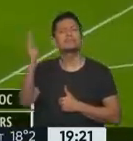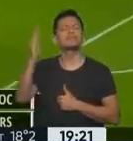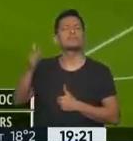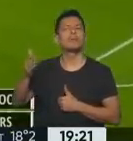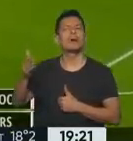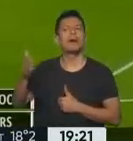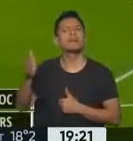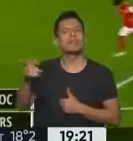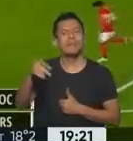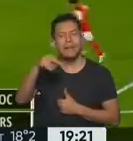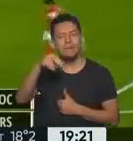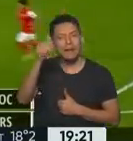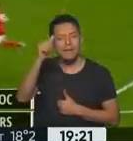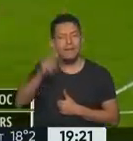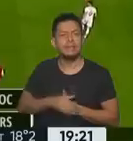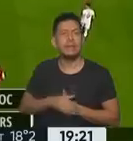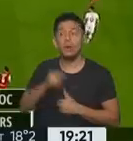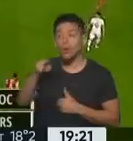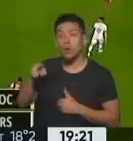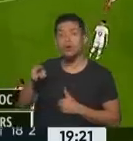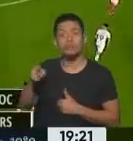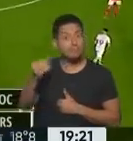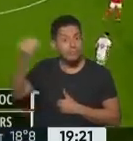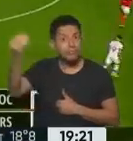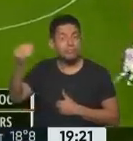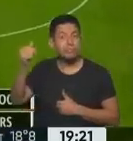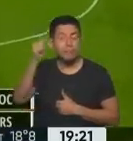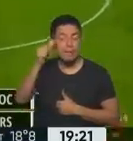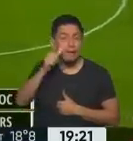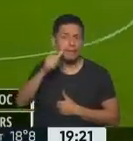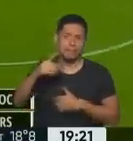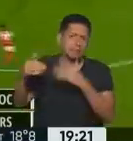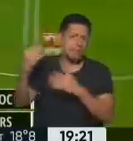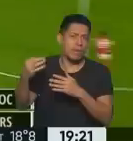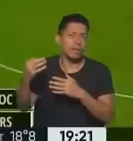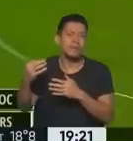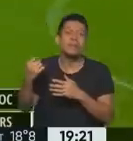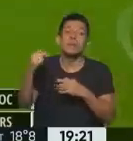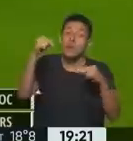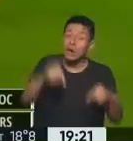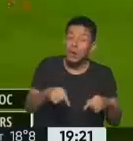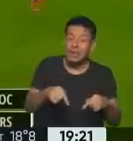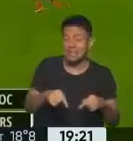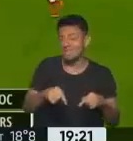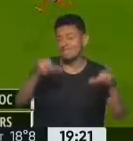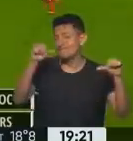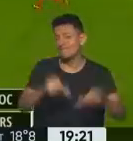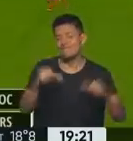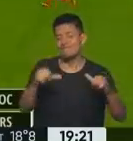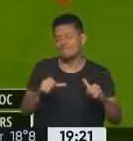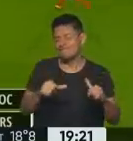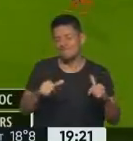del Plata. Hoy clasificado en Mar del Plata con un partidazo. Sin embargo, una imagen total y